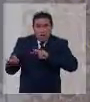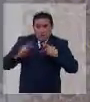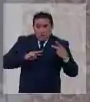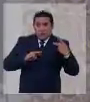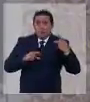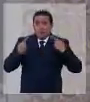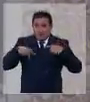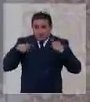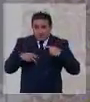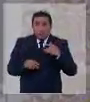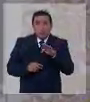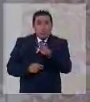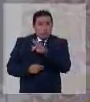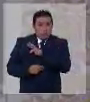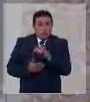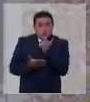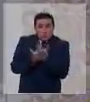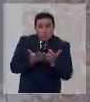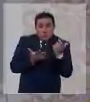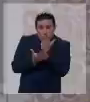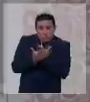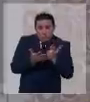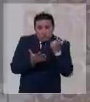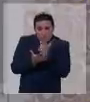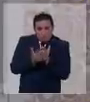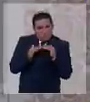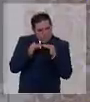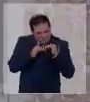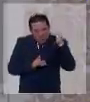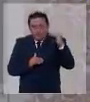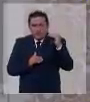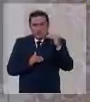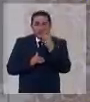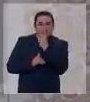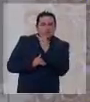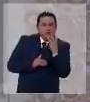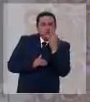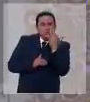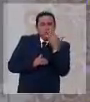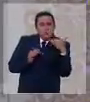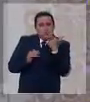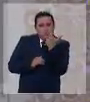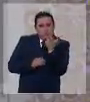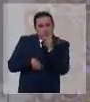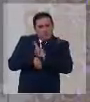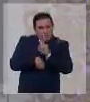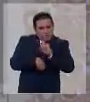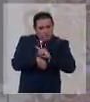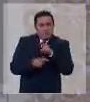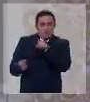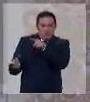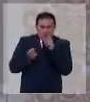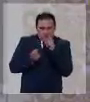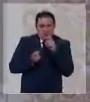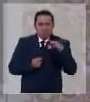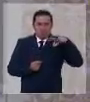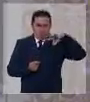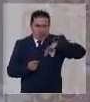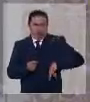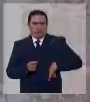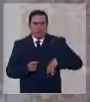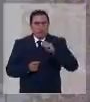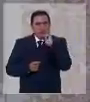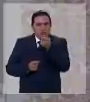a 350 pesos diarios. Y eso es a partir de lo que originalmente dije, es no cobrarle el impuesto sobre la